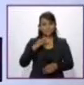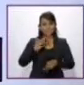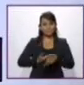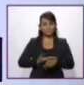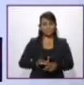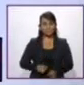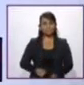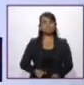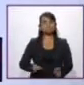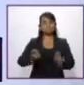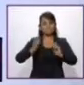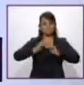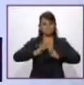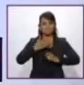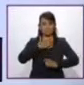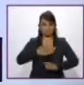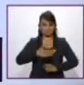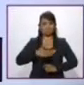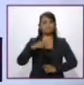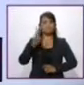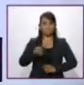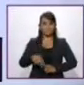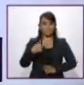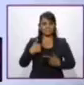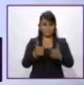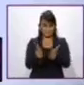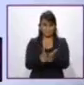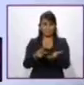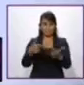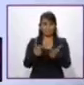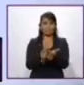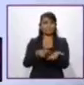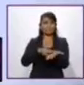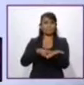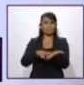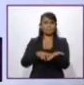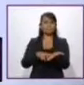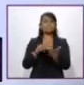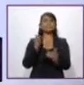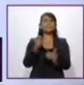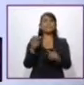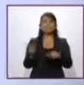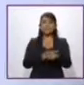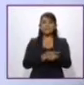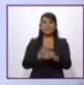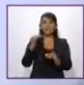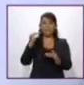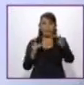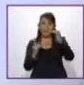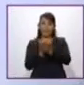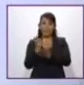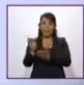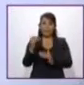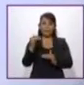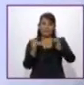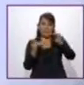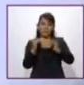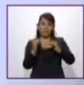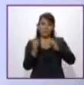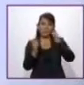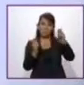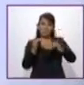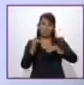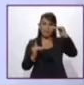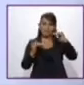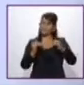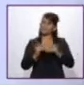tiene el Partido Verde es combatir todo tipo de brecha que hoy existe. Brecha salarial, brecha digital, brecha de